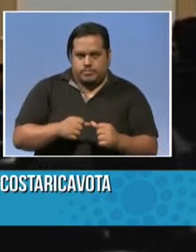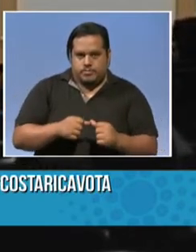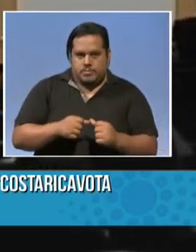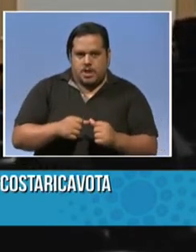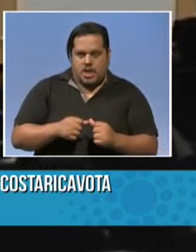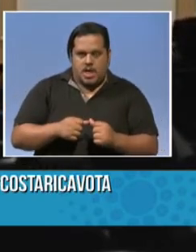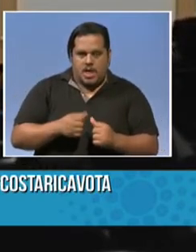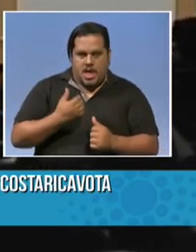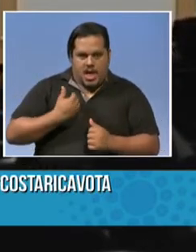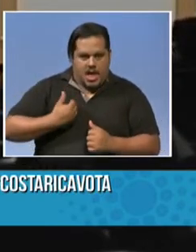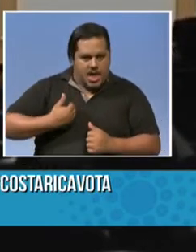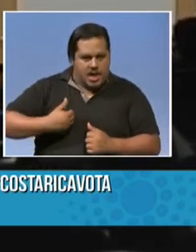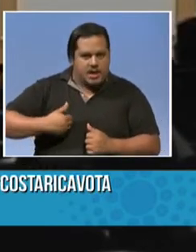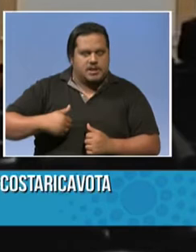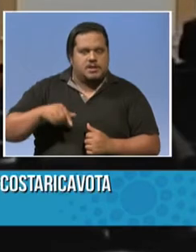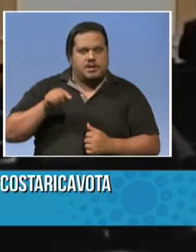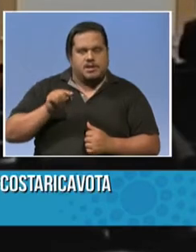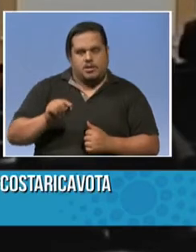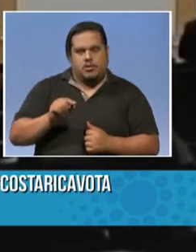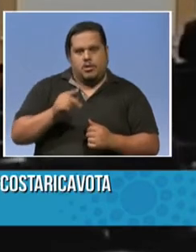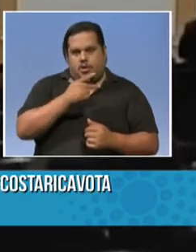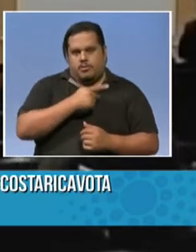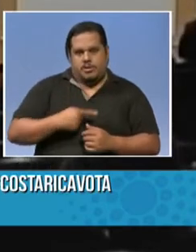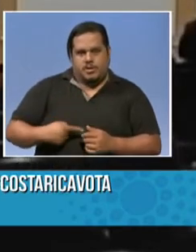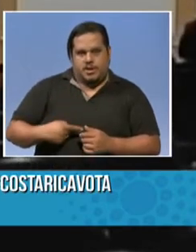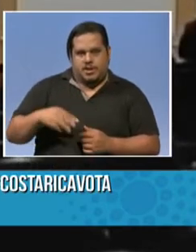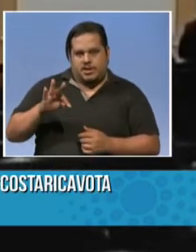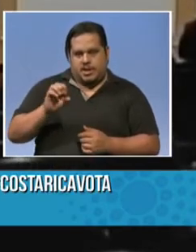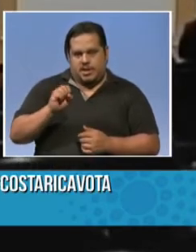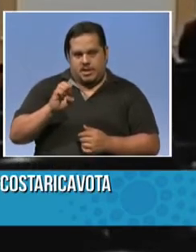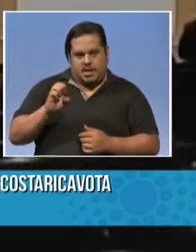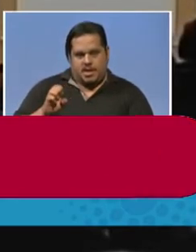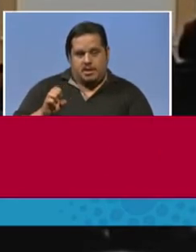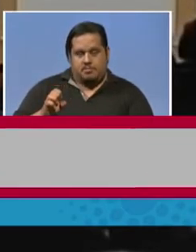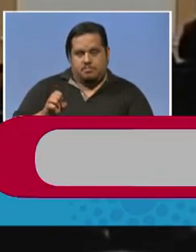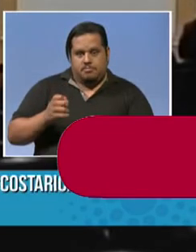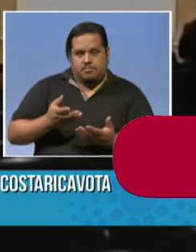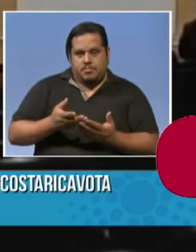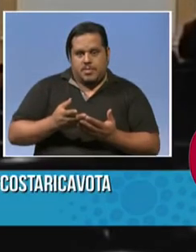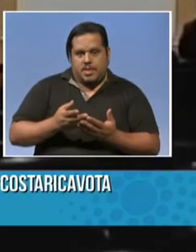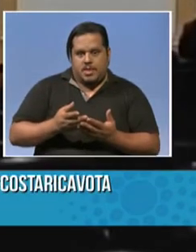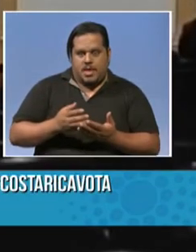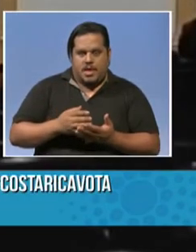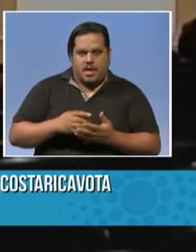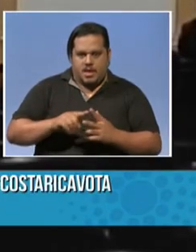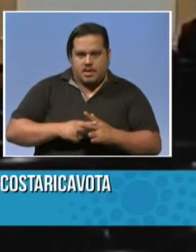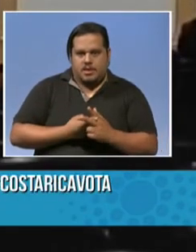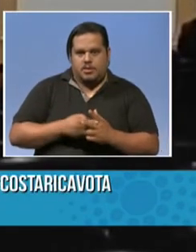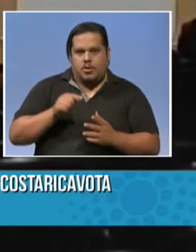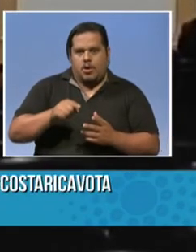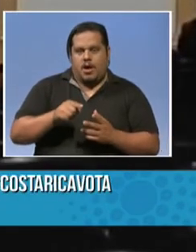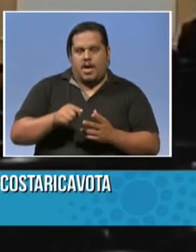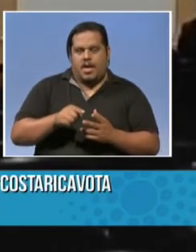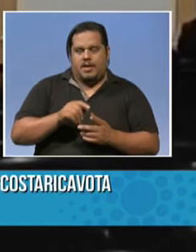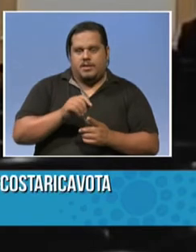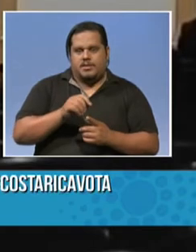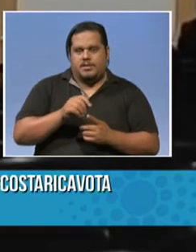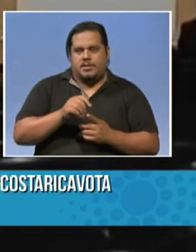señor presidente del Tribunal Supremo de Elecciones da inicio a esta sesión solemne.